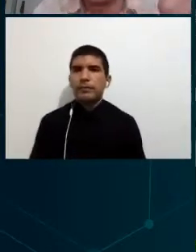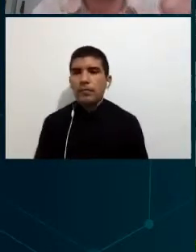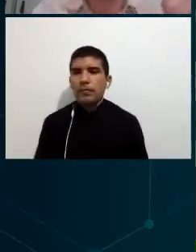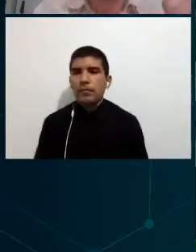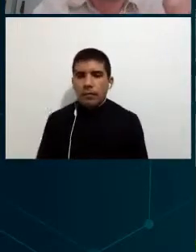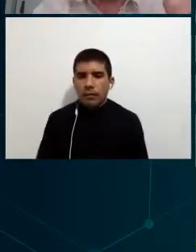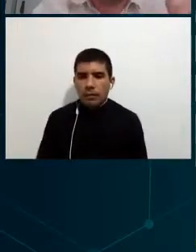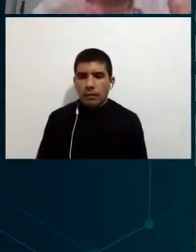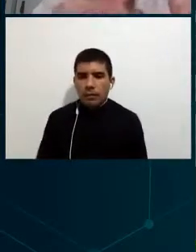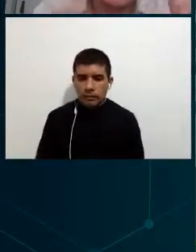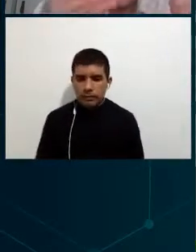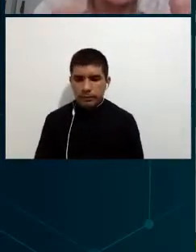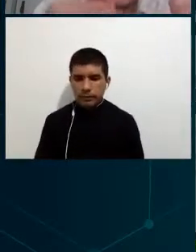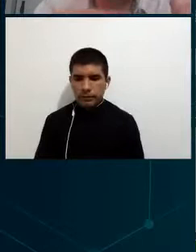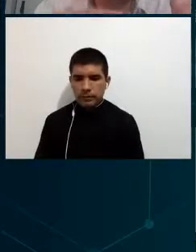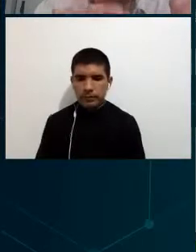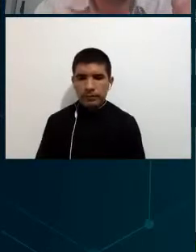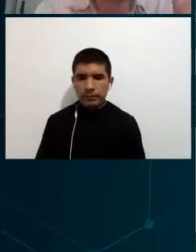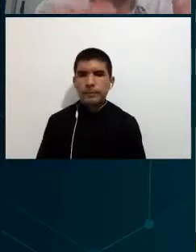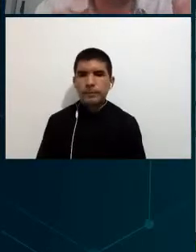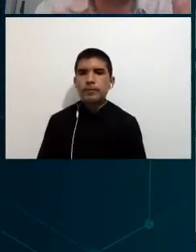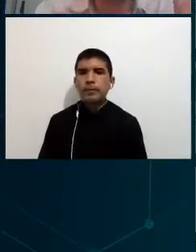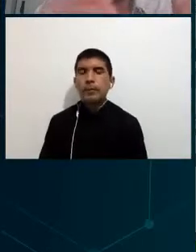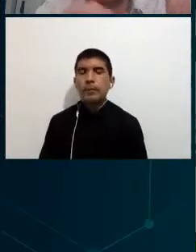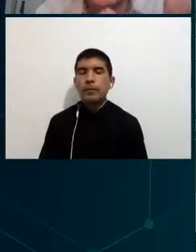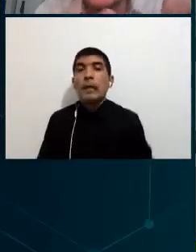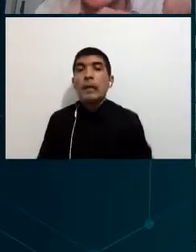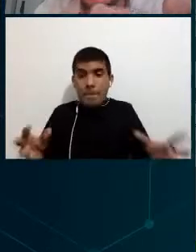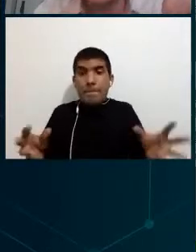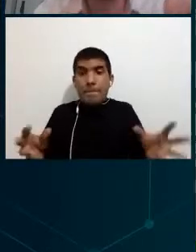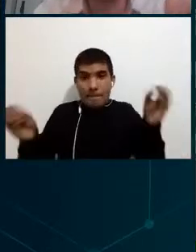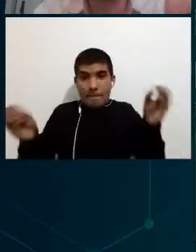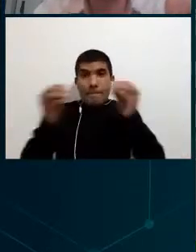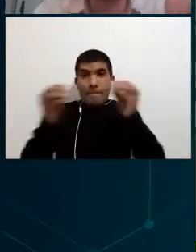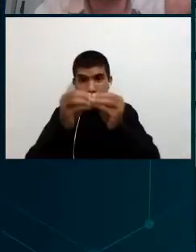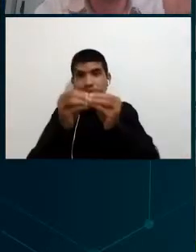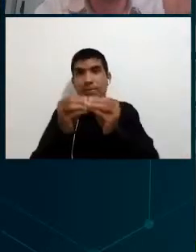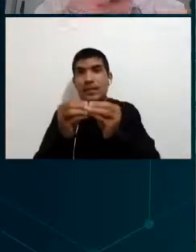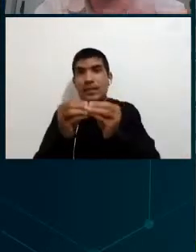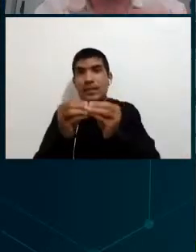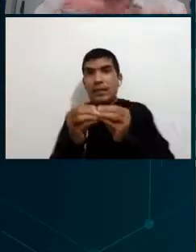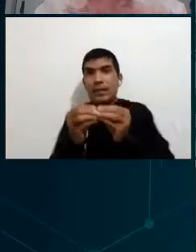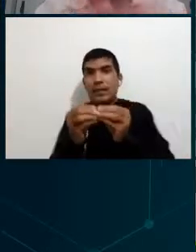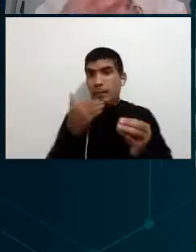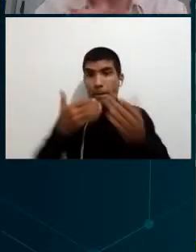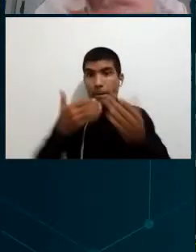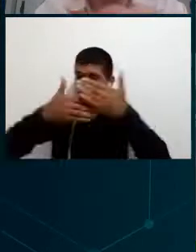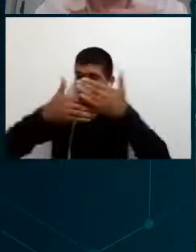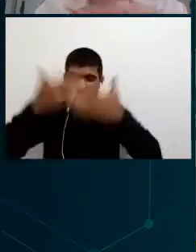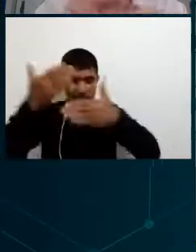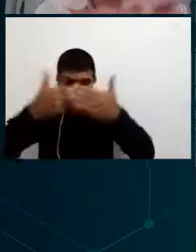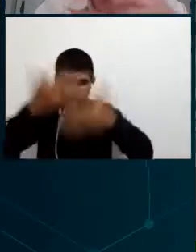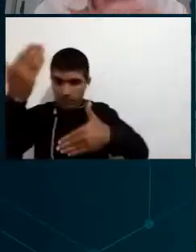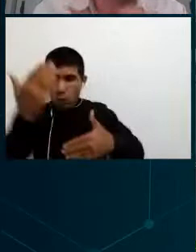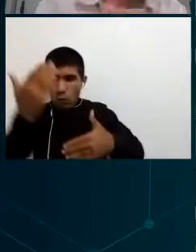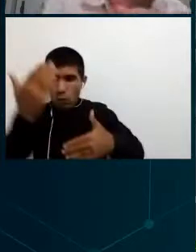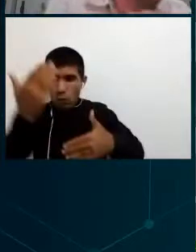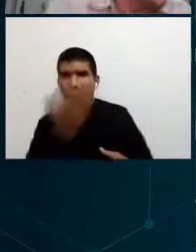la ruta 1. Hacíamos algún tipo de evento para que la ruta 1 se cayera y que los